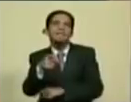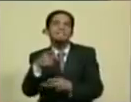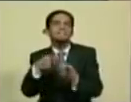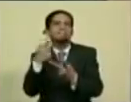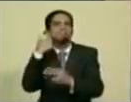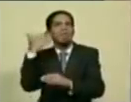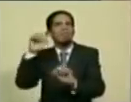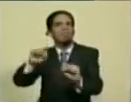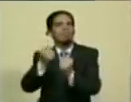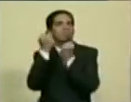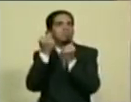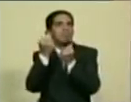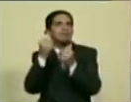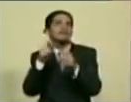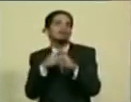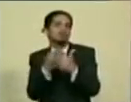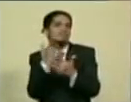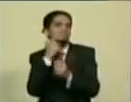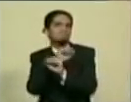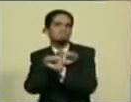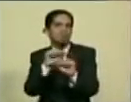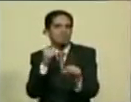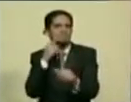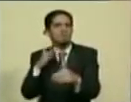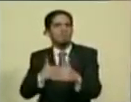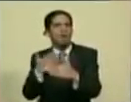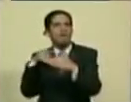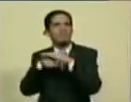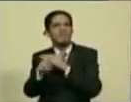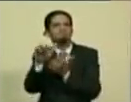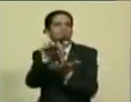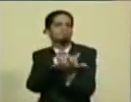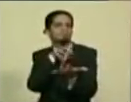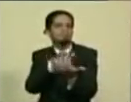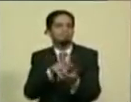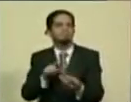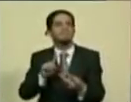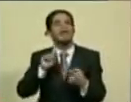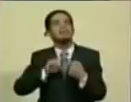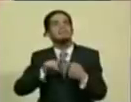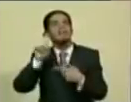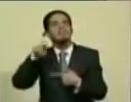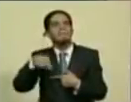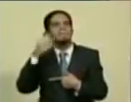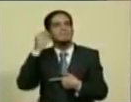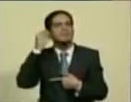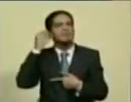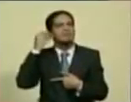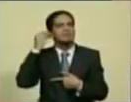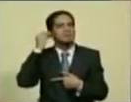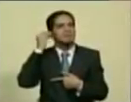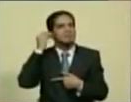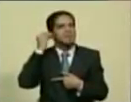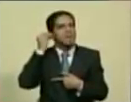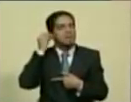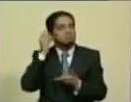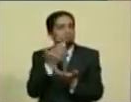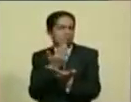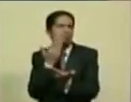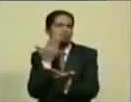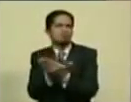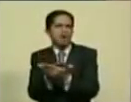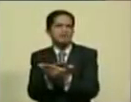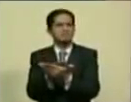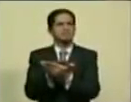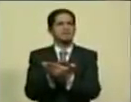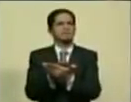que han afectado incluso el tema de la agroindustria. También otra de las propuestas realizadas hace pocos minutos tiene